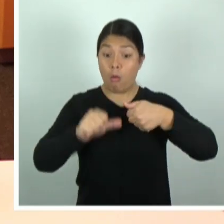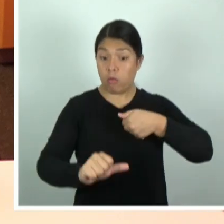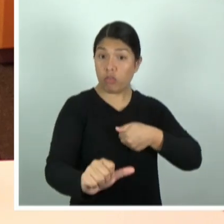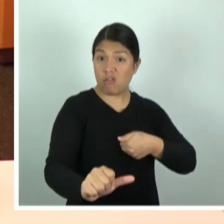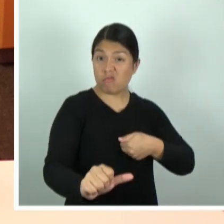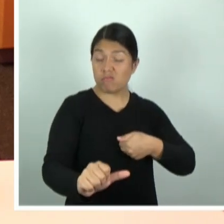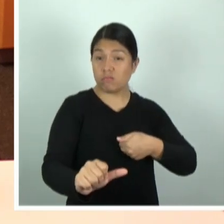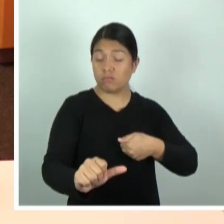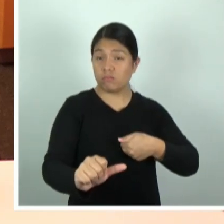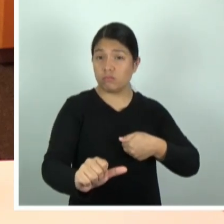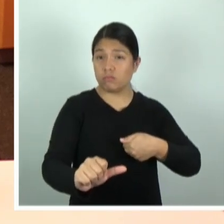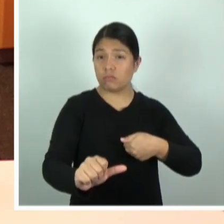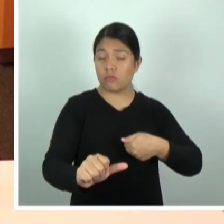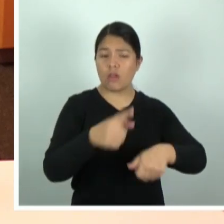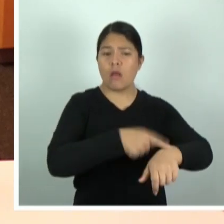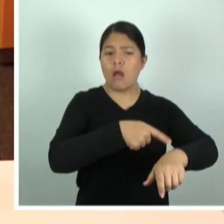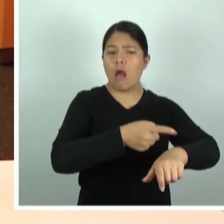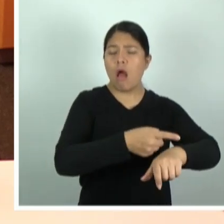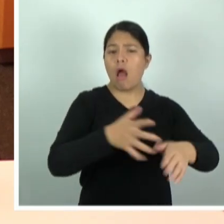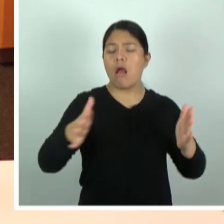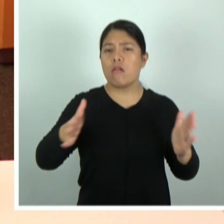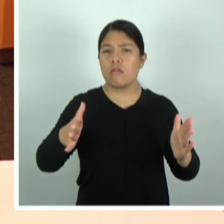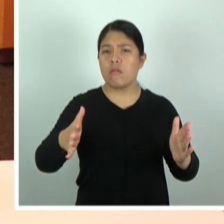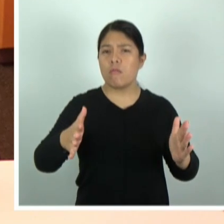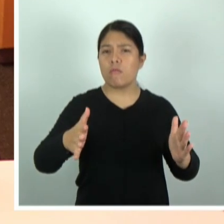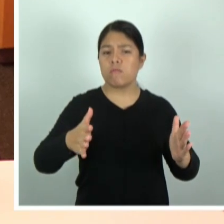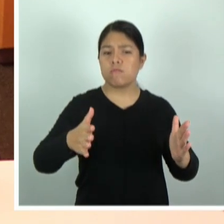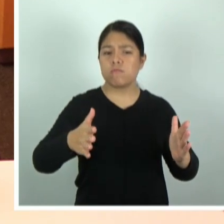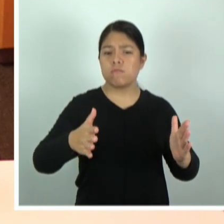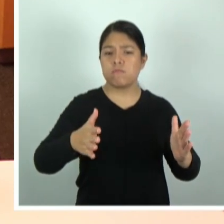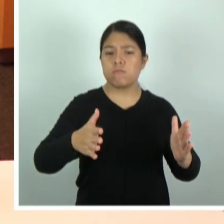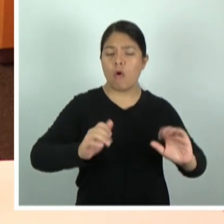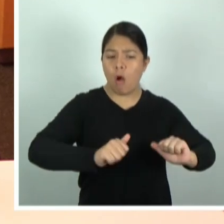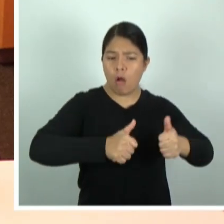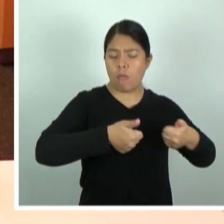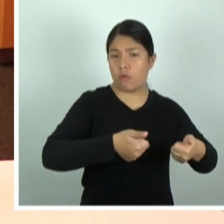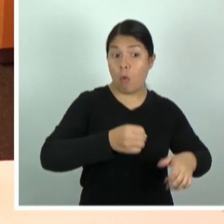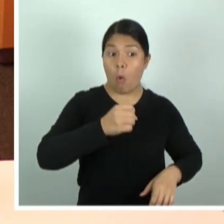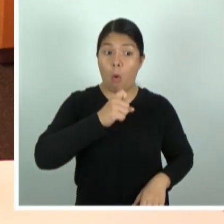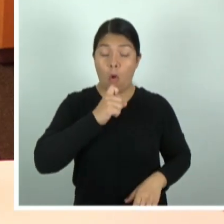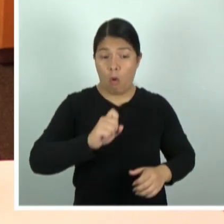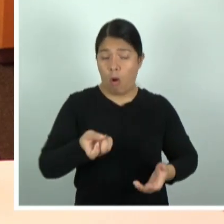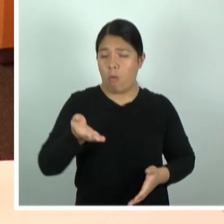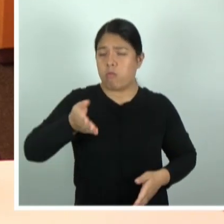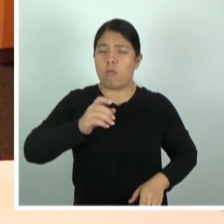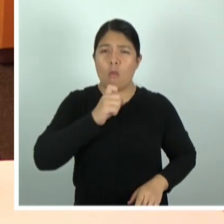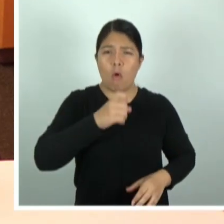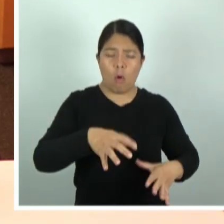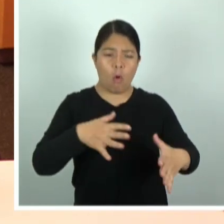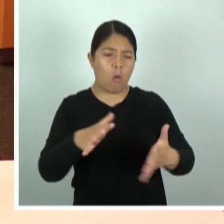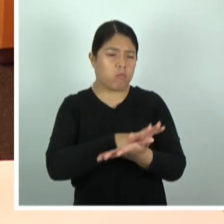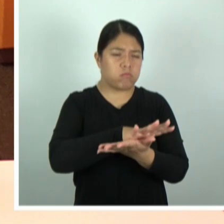a partir de ese momento, el tiempo empezó con su poder destructivo en el cuerpo y en la